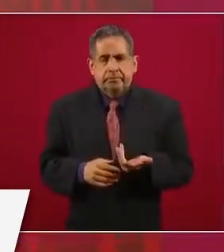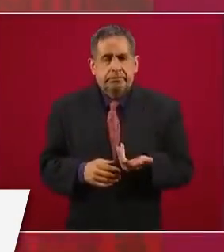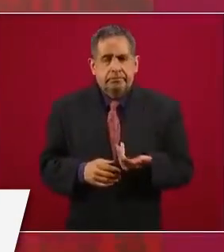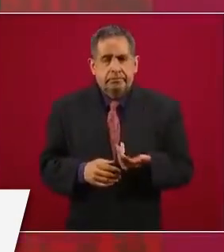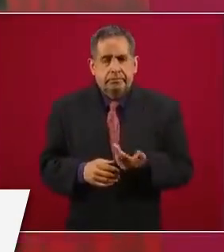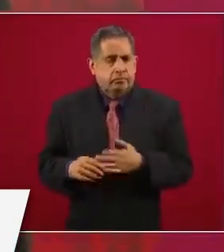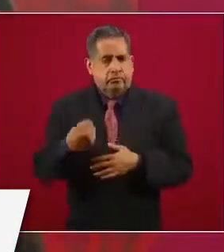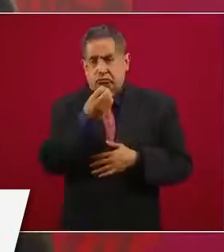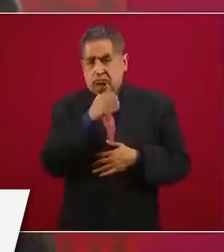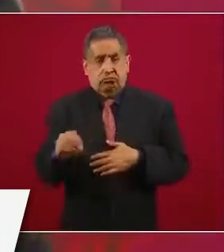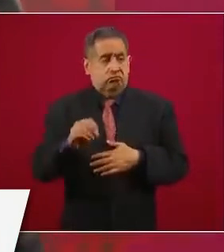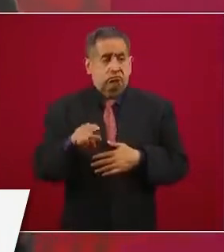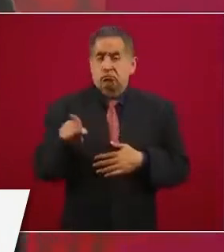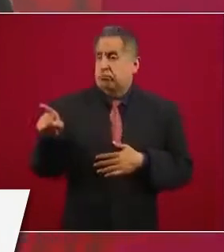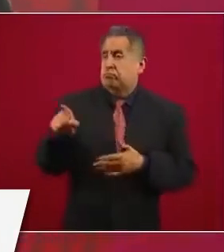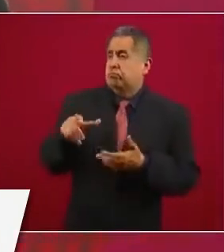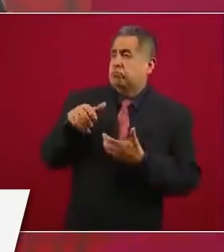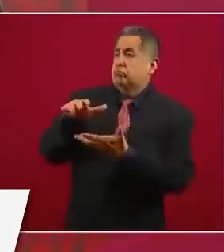obligar